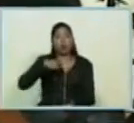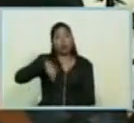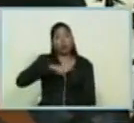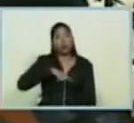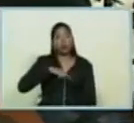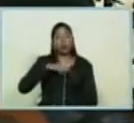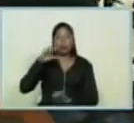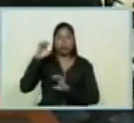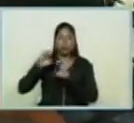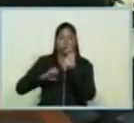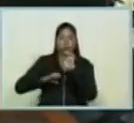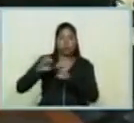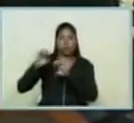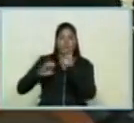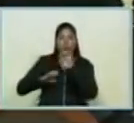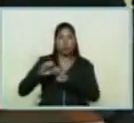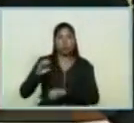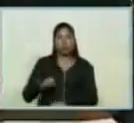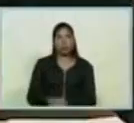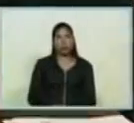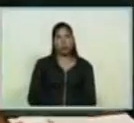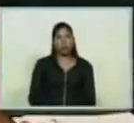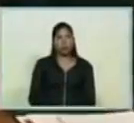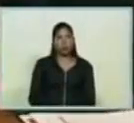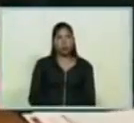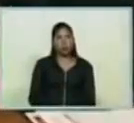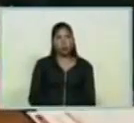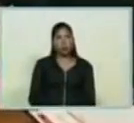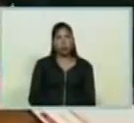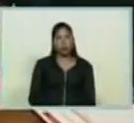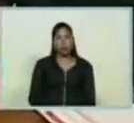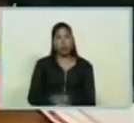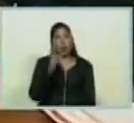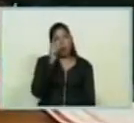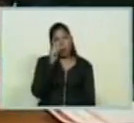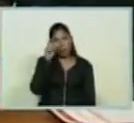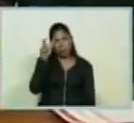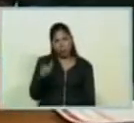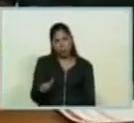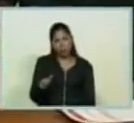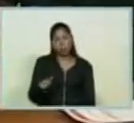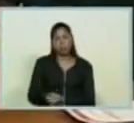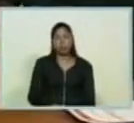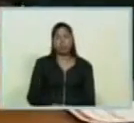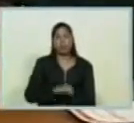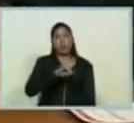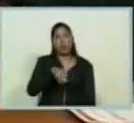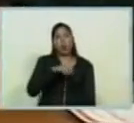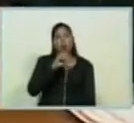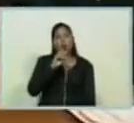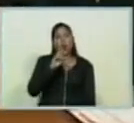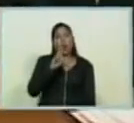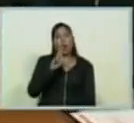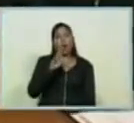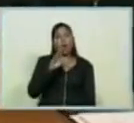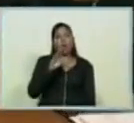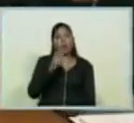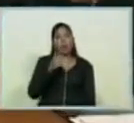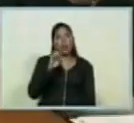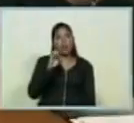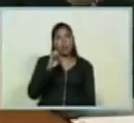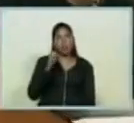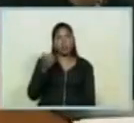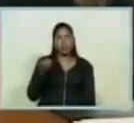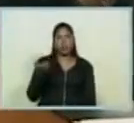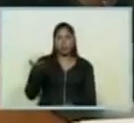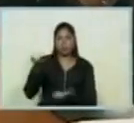Jorge Rodríguez me estuvo dando informe de el diálogo que